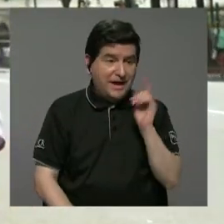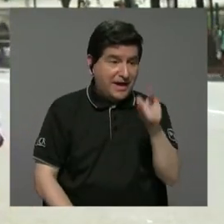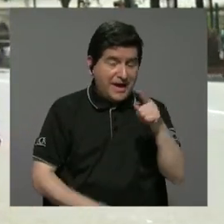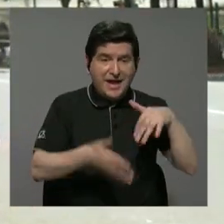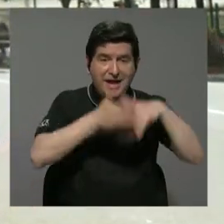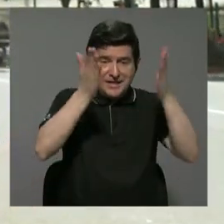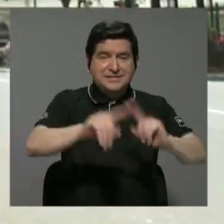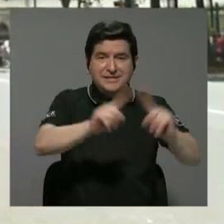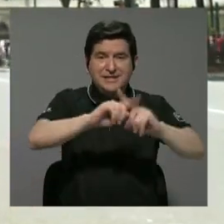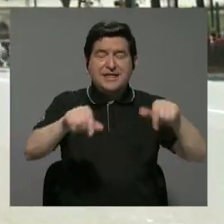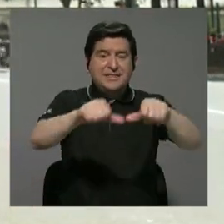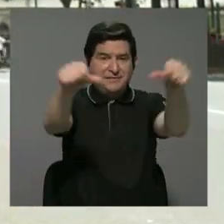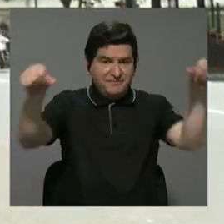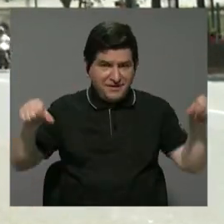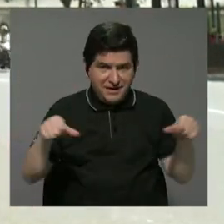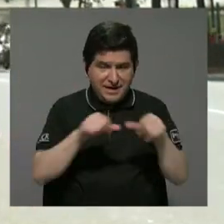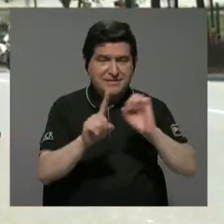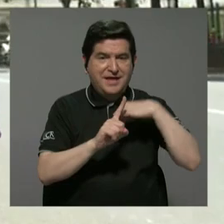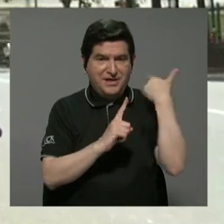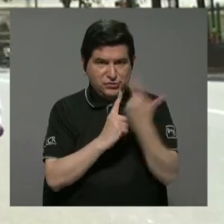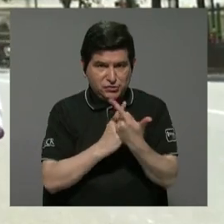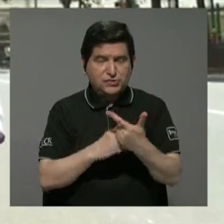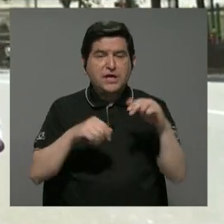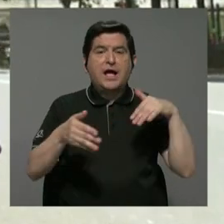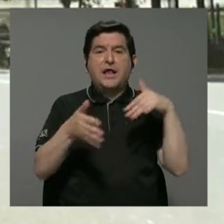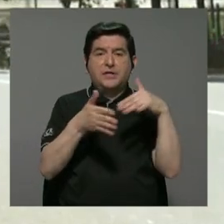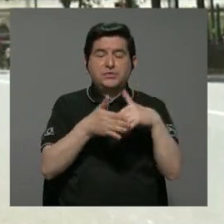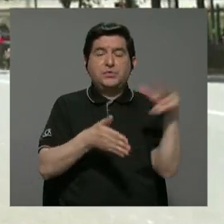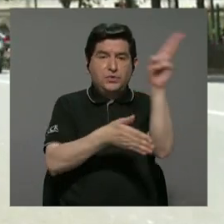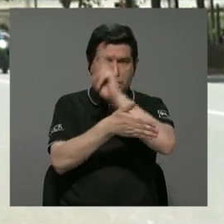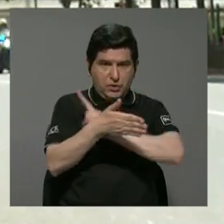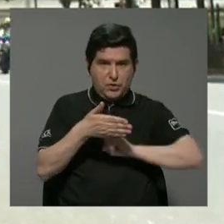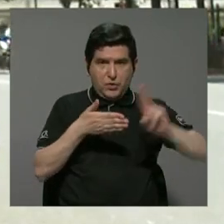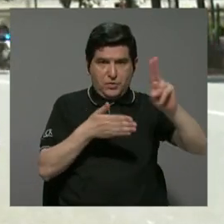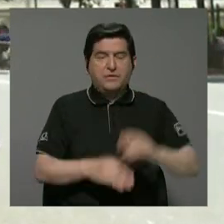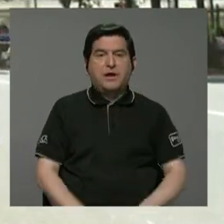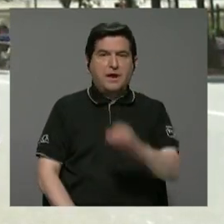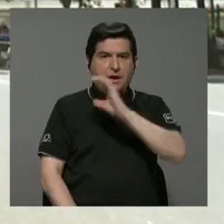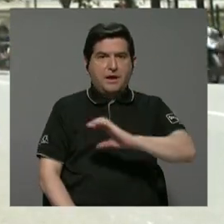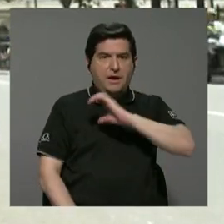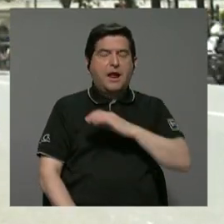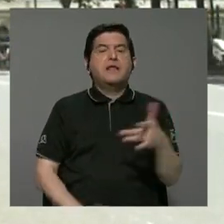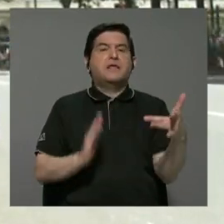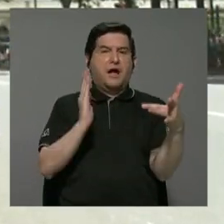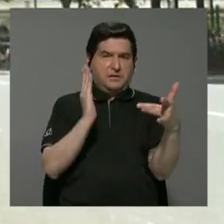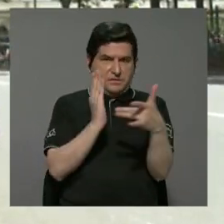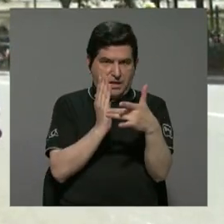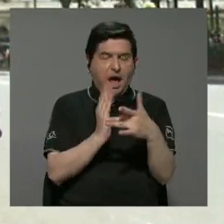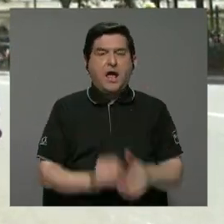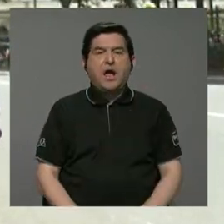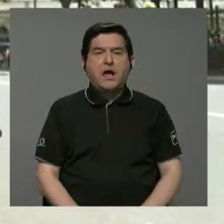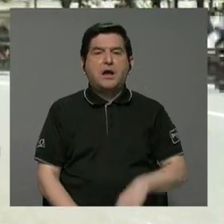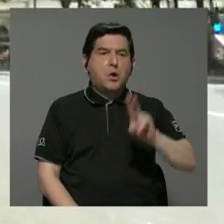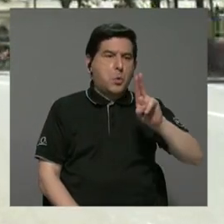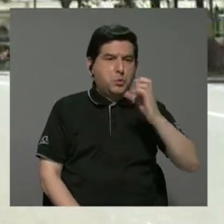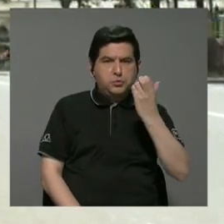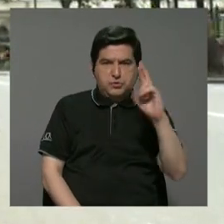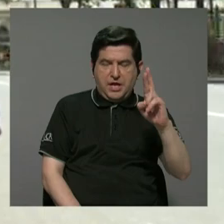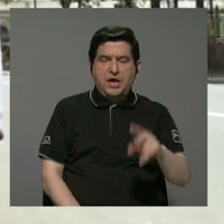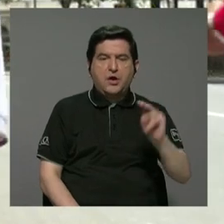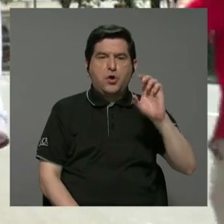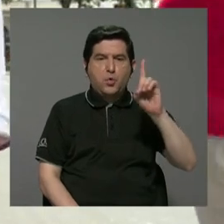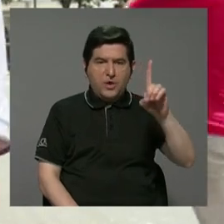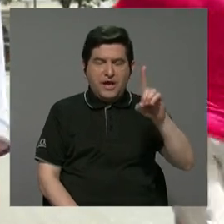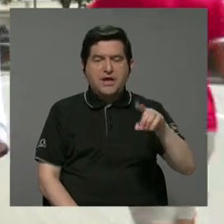de diferentes sectores sociales puedan estudiar en una universidad de la calidad del Instituto Tecnológico, de la Universidad de Costa Rica, de la UNED,